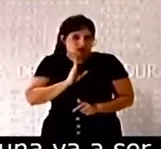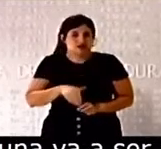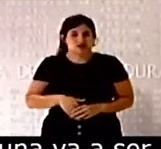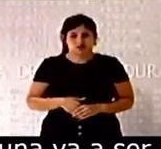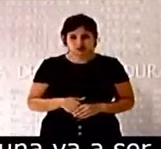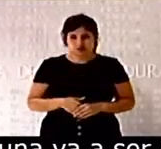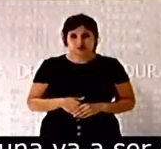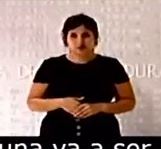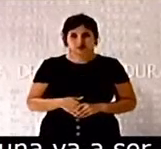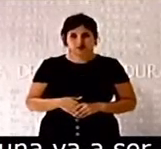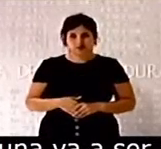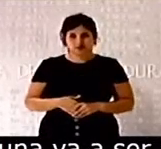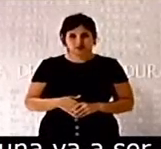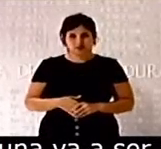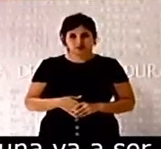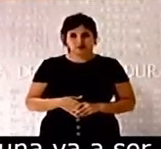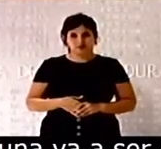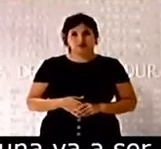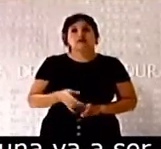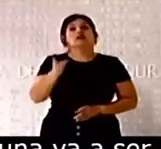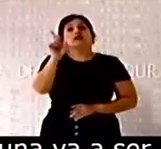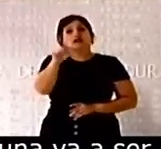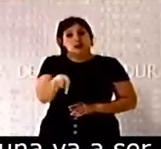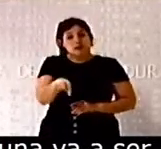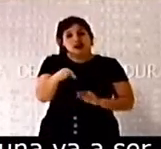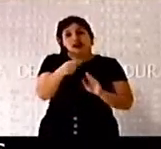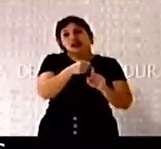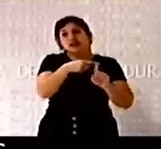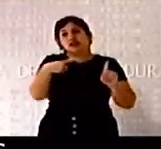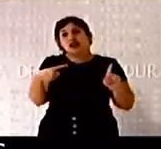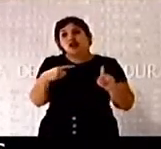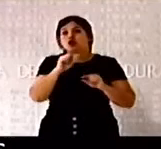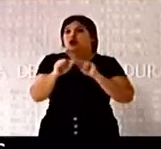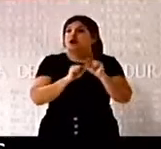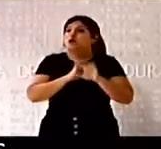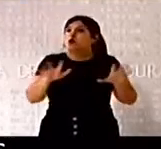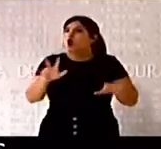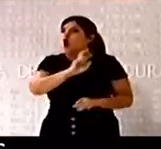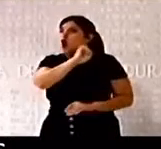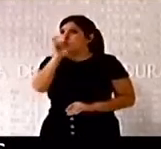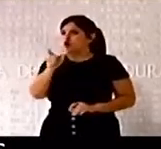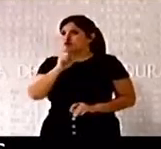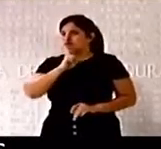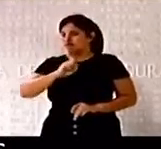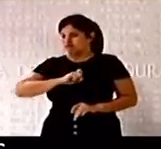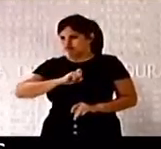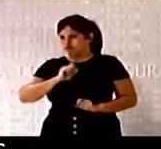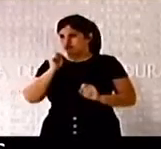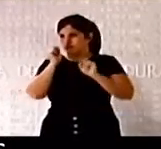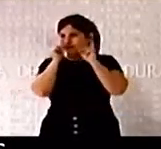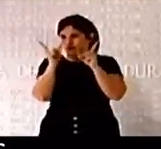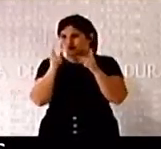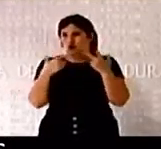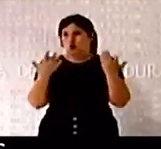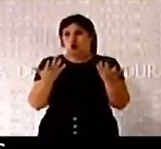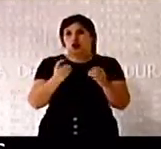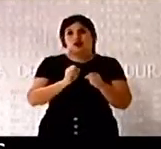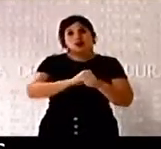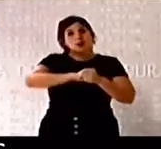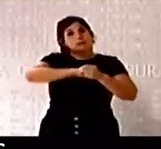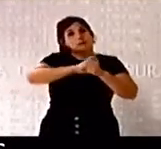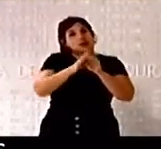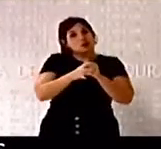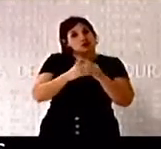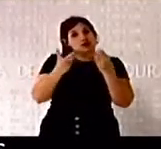¿no? Eso lo confirman también otros indicadores epidemiológicos. Lo indica también cómo se reproduce el virus en los últimos 7